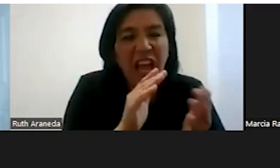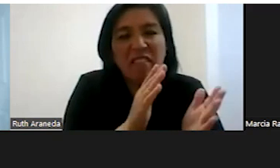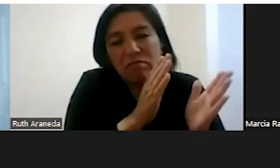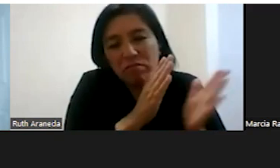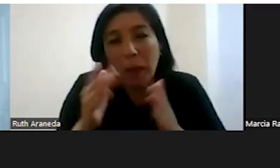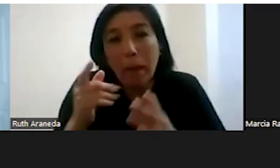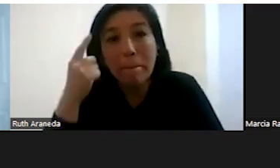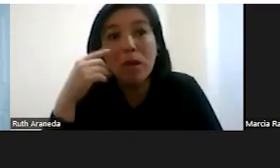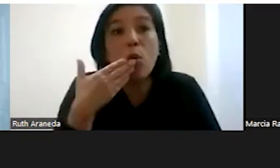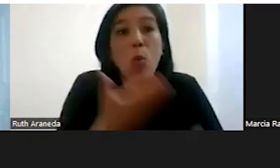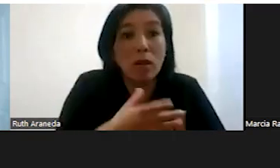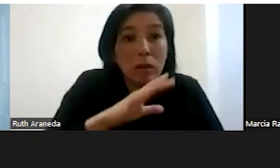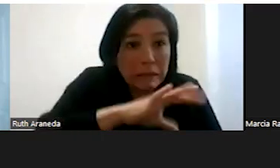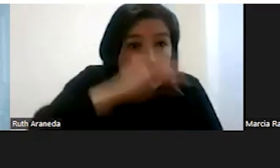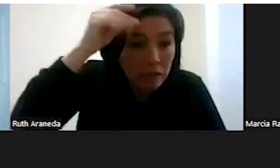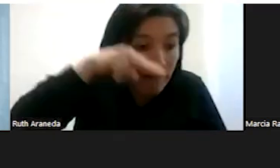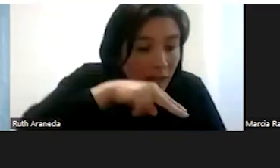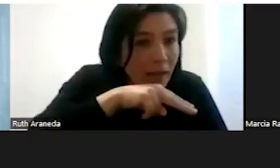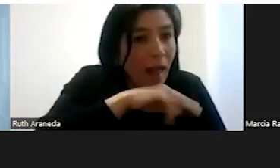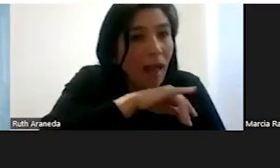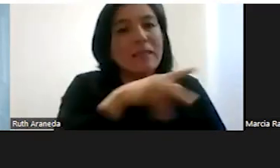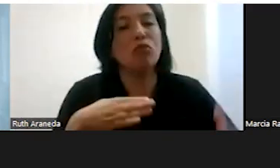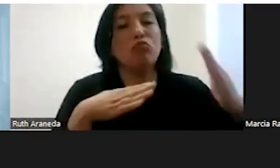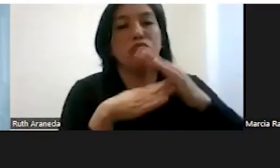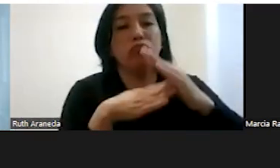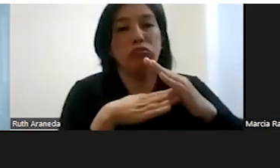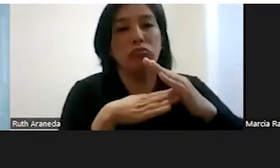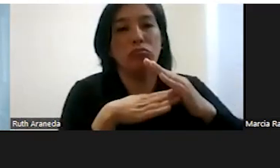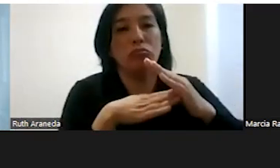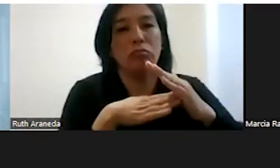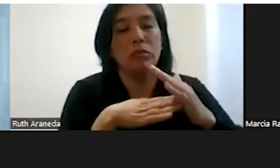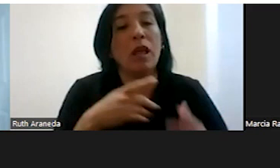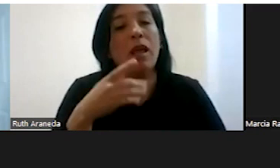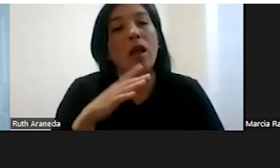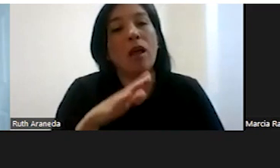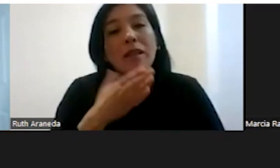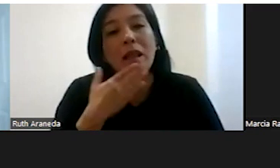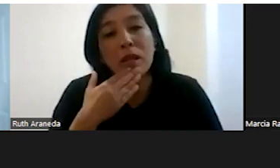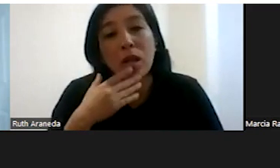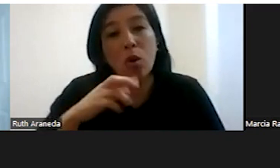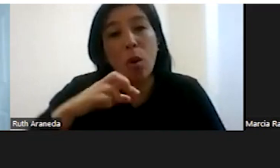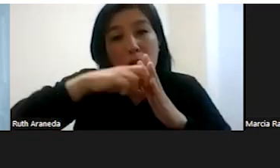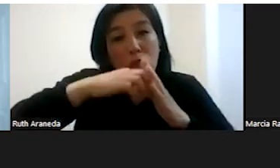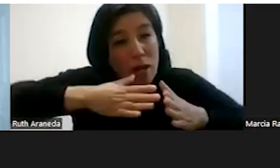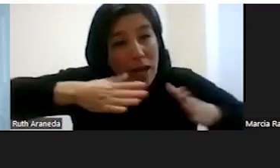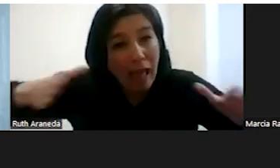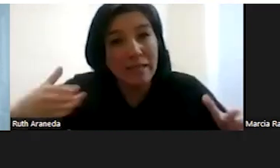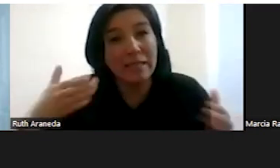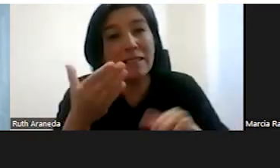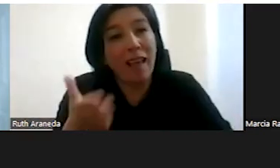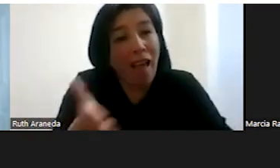apenas aparece algo, ahí se para. ¿Te fijas? Un proyecto un poquito más grande requiere un estudio previo. En este caso no se hizo un estudio previo.